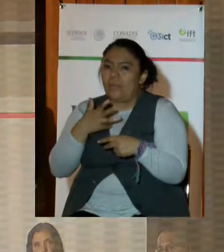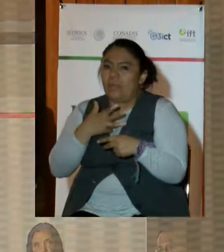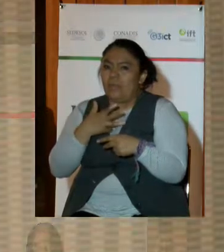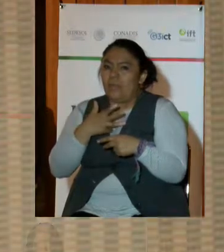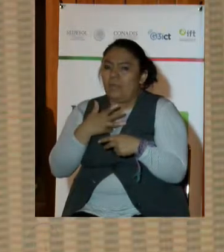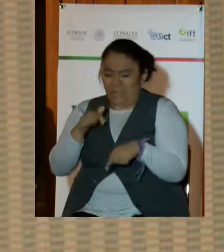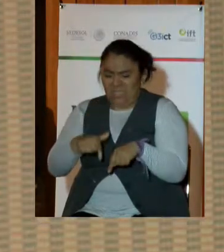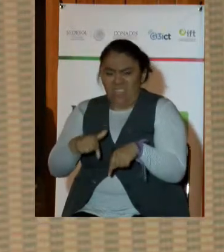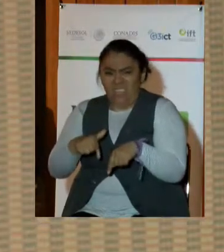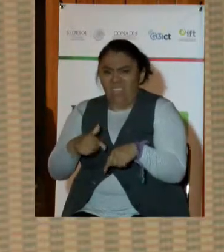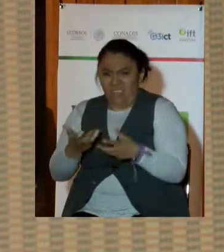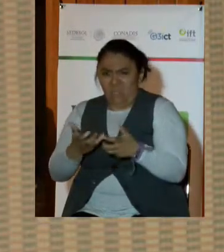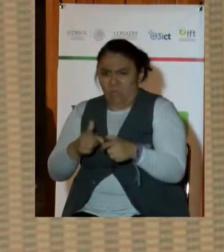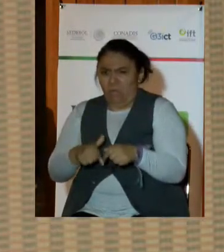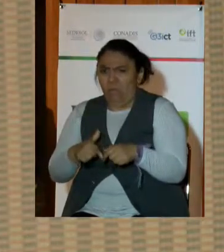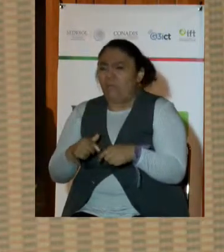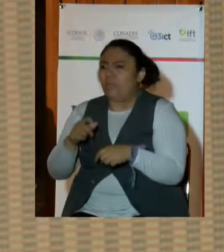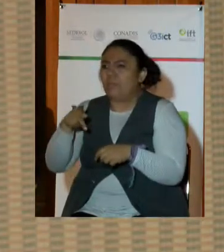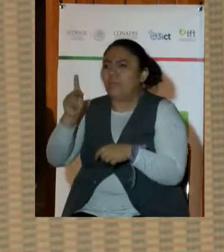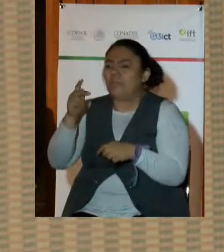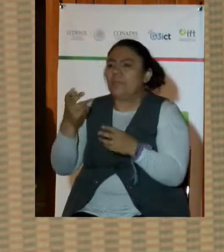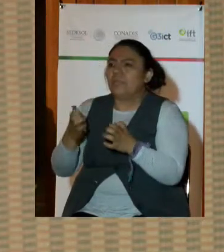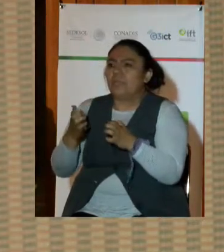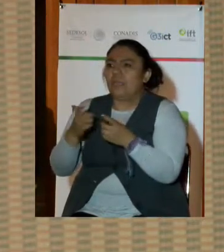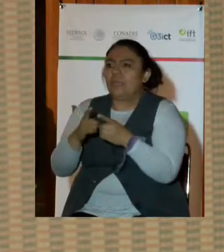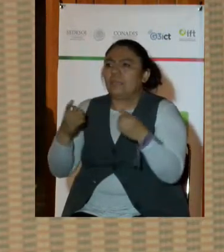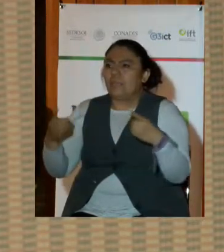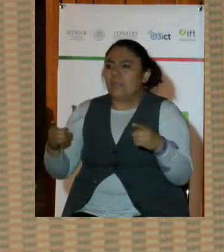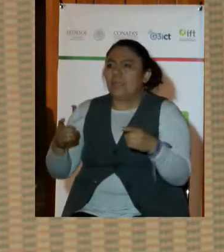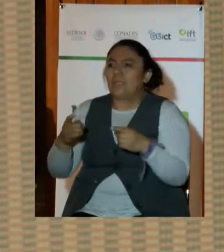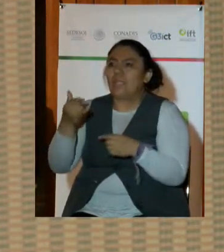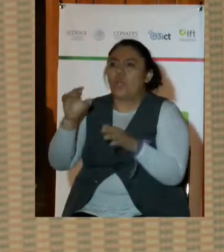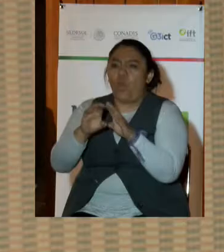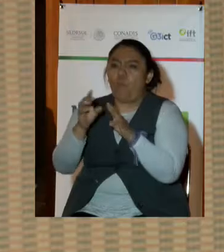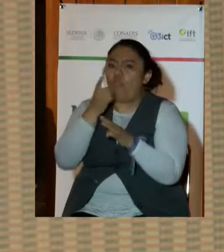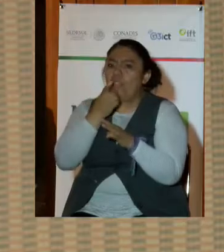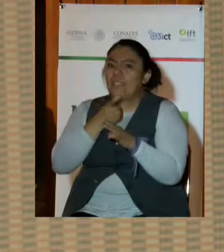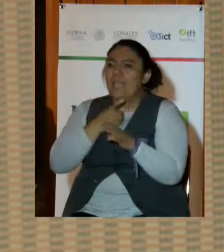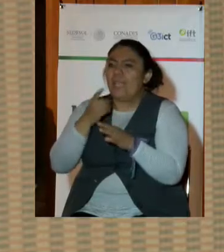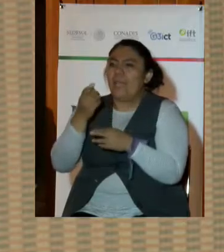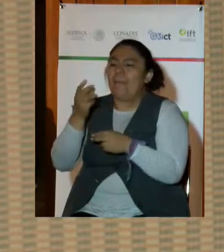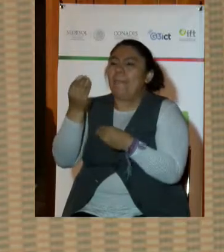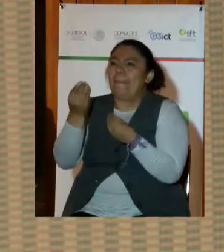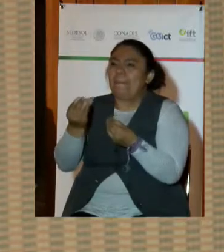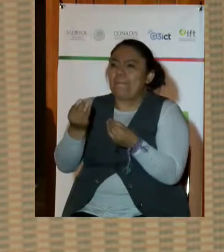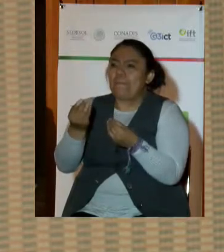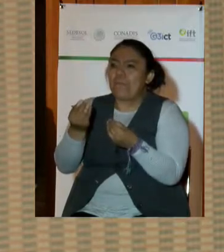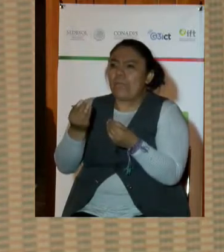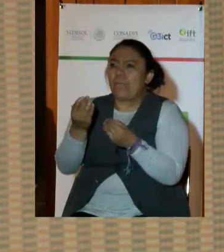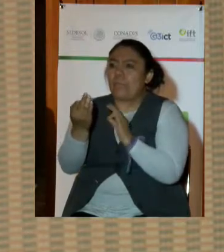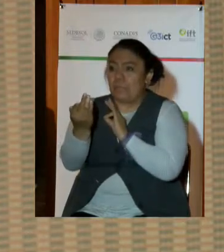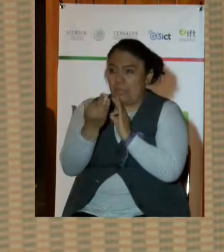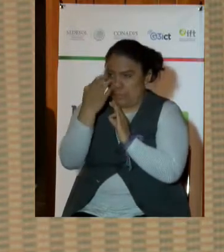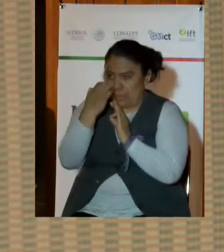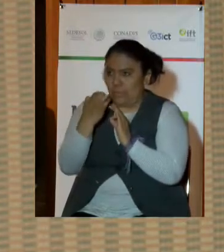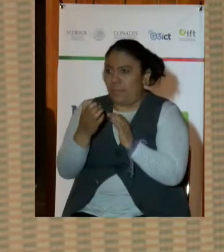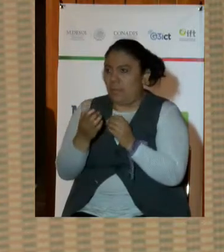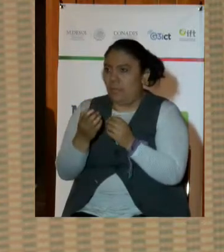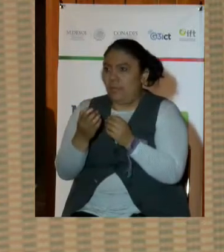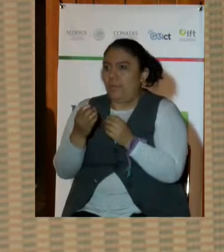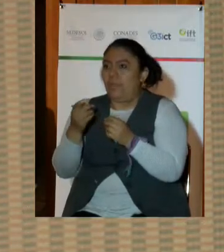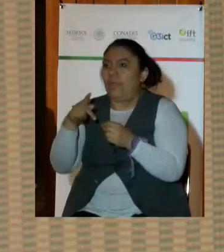reflejados y se tomen en cuenta otras empresas que se dedican a dar esas facilidades